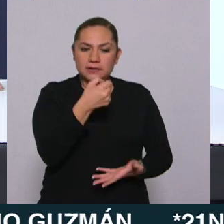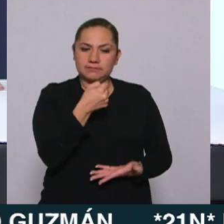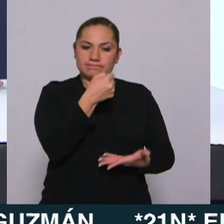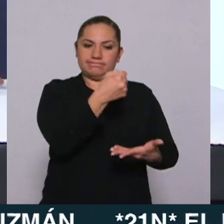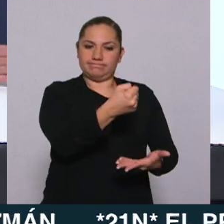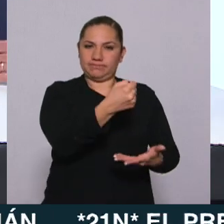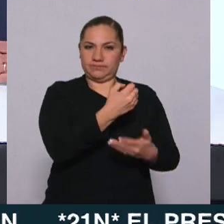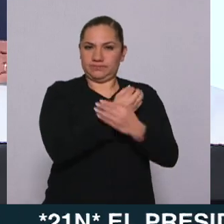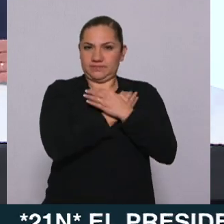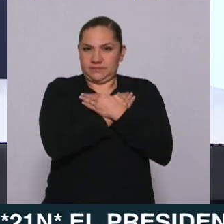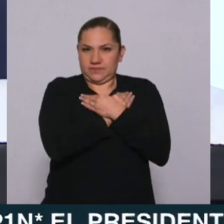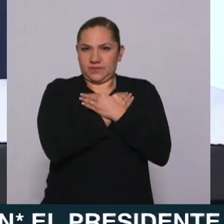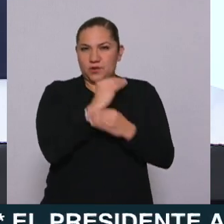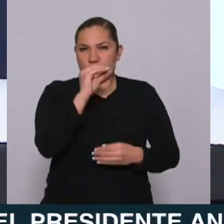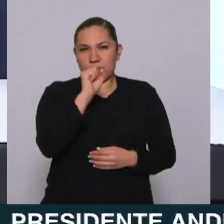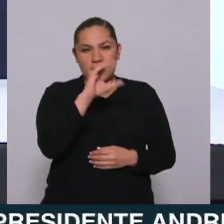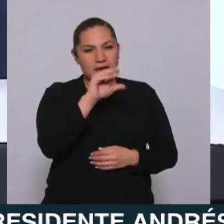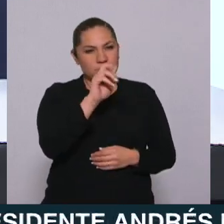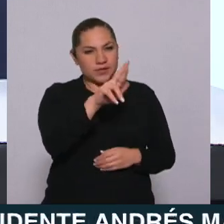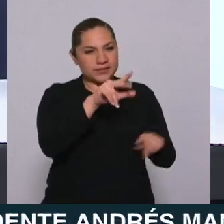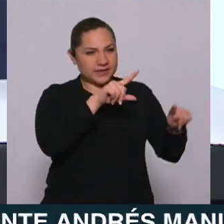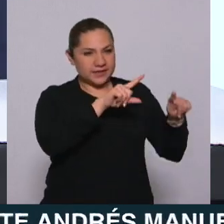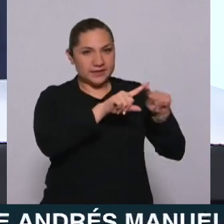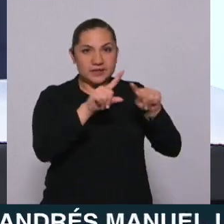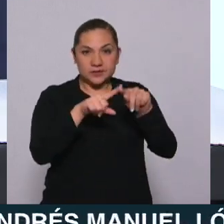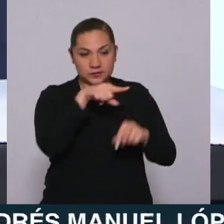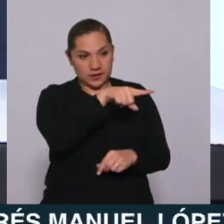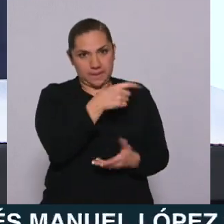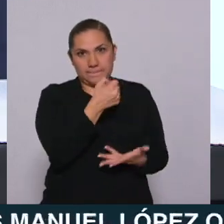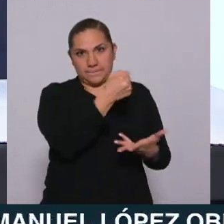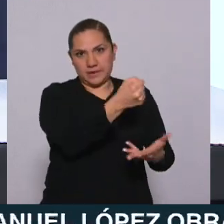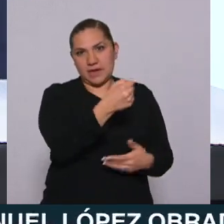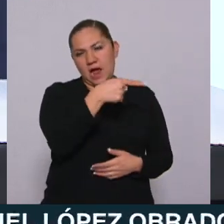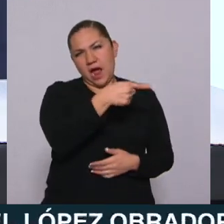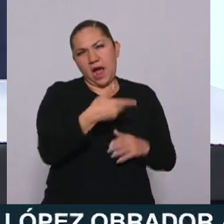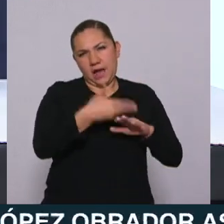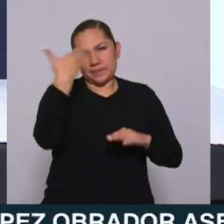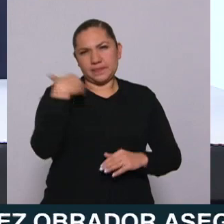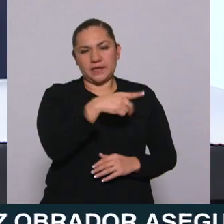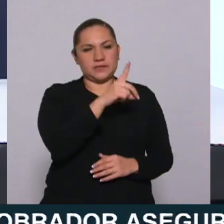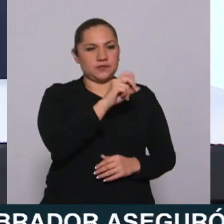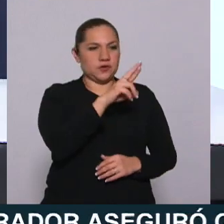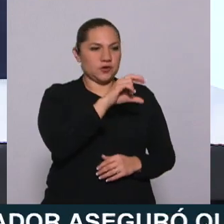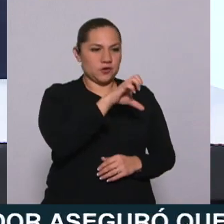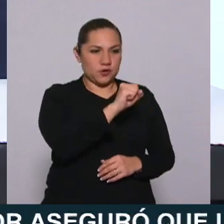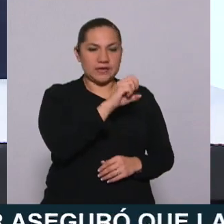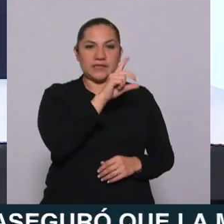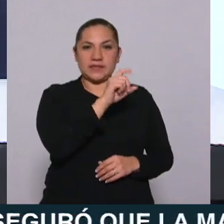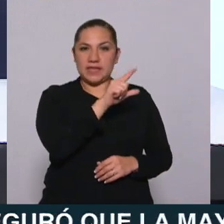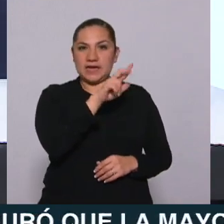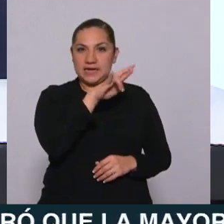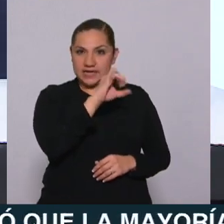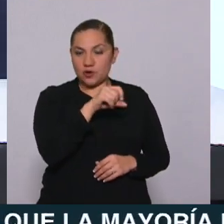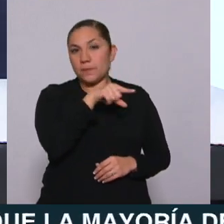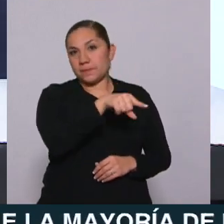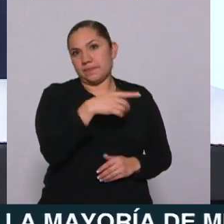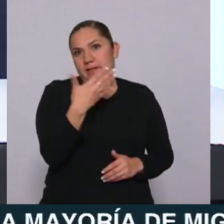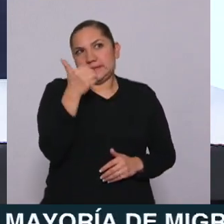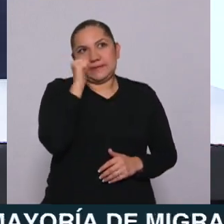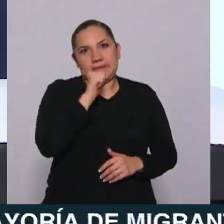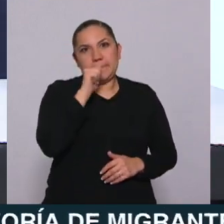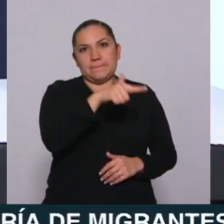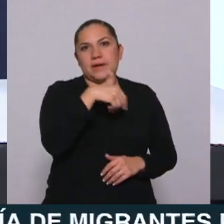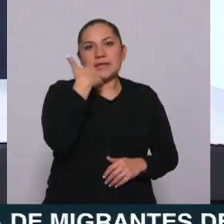premio Oscar, esta estatuilla creada por Cedric Gibbons, que hay que decir que era esposo de Dolores del Río, y que todo actor y todo cineasta quiere tener, Feli. Y